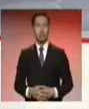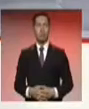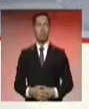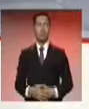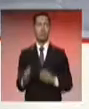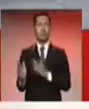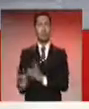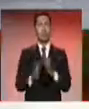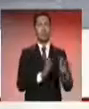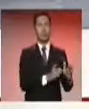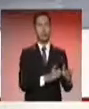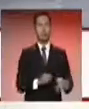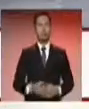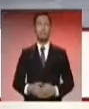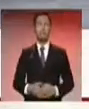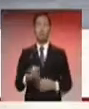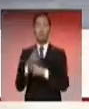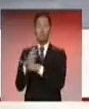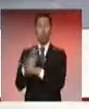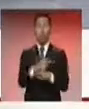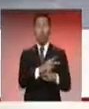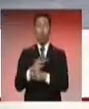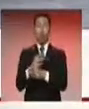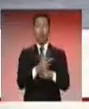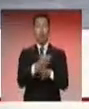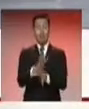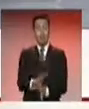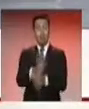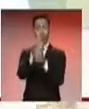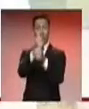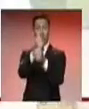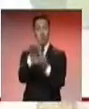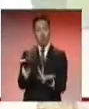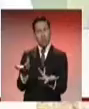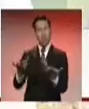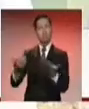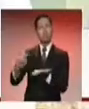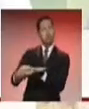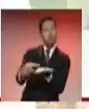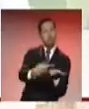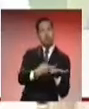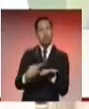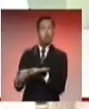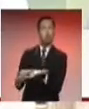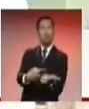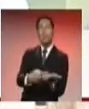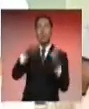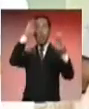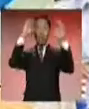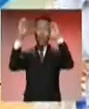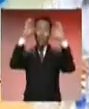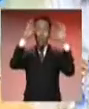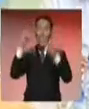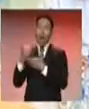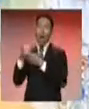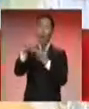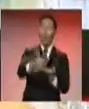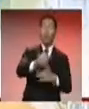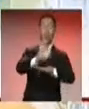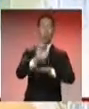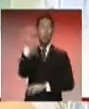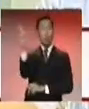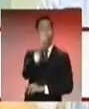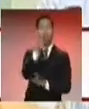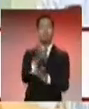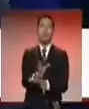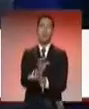Y en otro ámbito de la información, el Consejo Sectorial de Seguridad analiza estrategias para mejorar la seguridad ciudadana a nivel nacional. En este